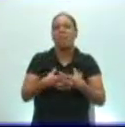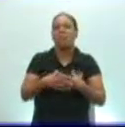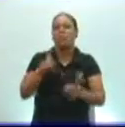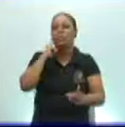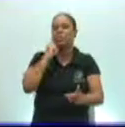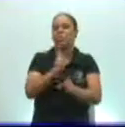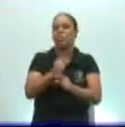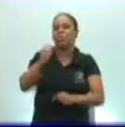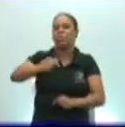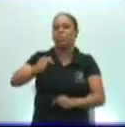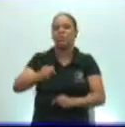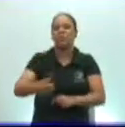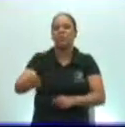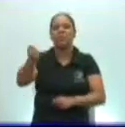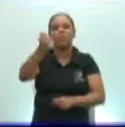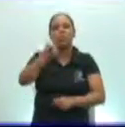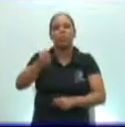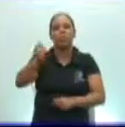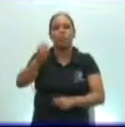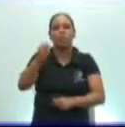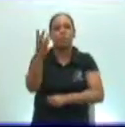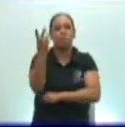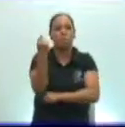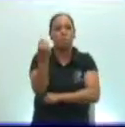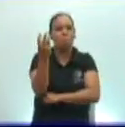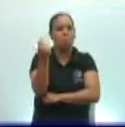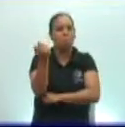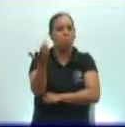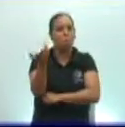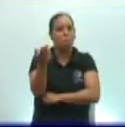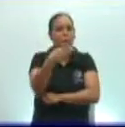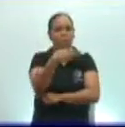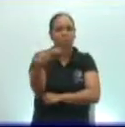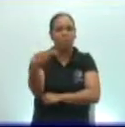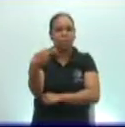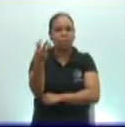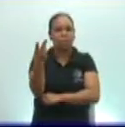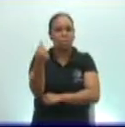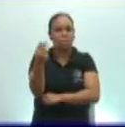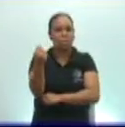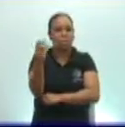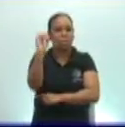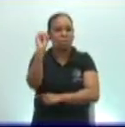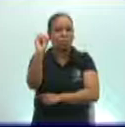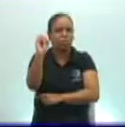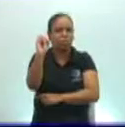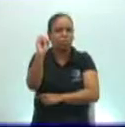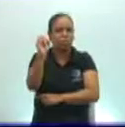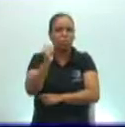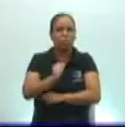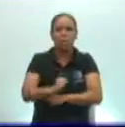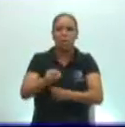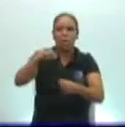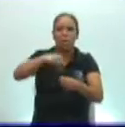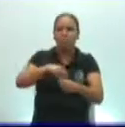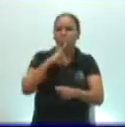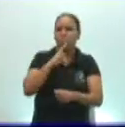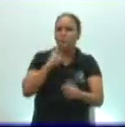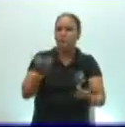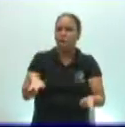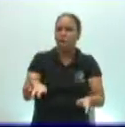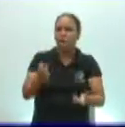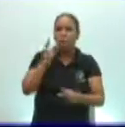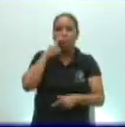átomos? ¿Cuántos átomos de hidrógeno hay en la molécula de agua? ¿Cuántos átomos de oxígeno hay en la molécula de agua? Fíjense que